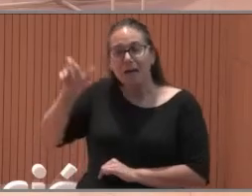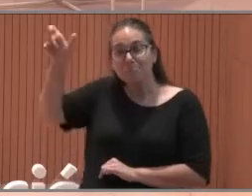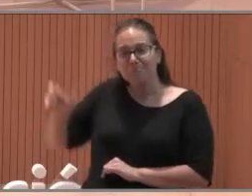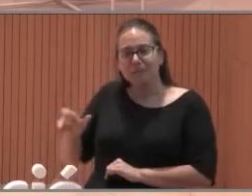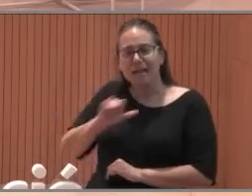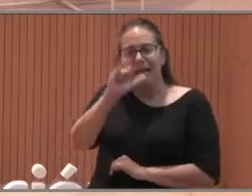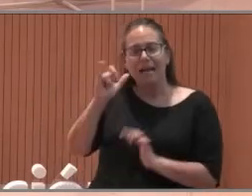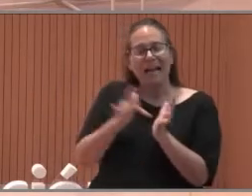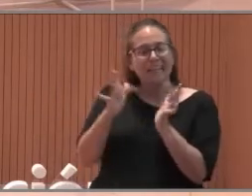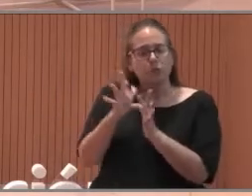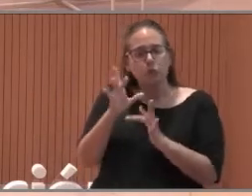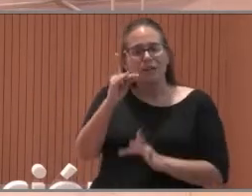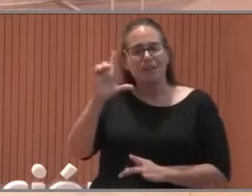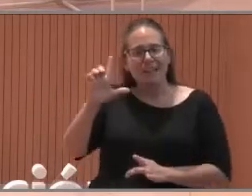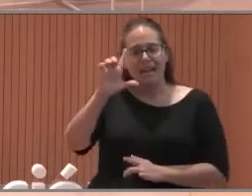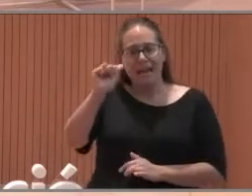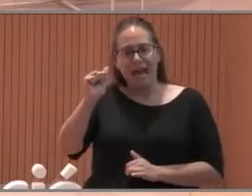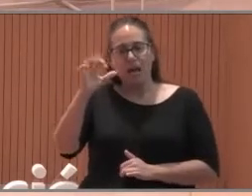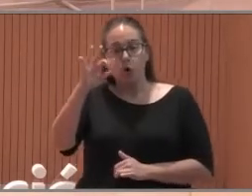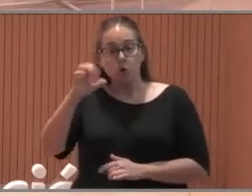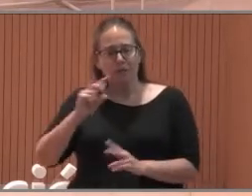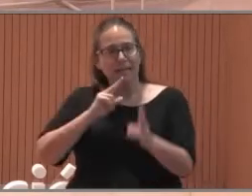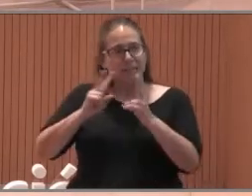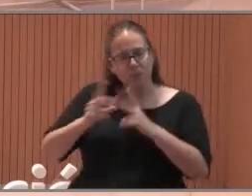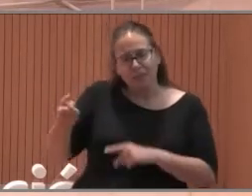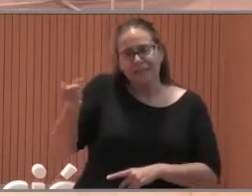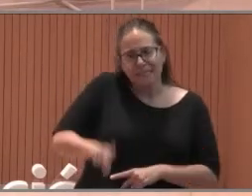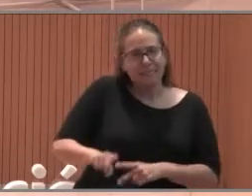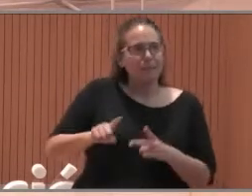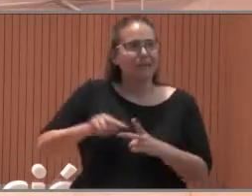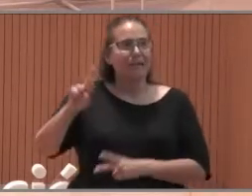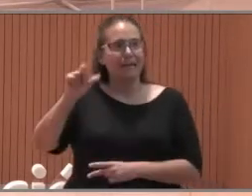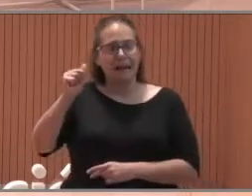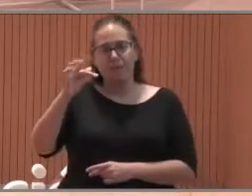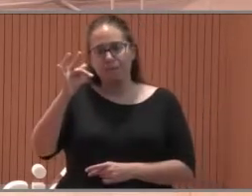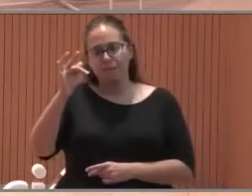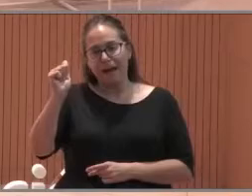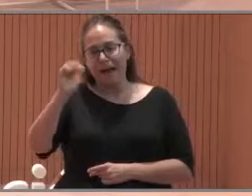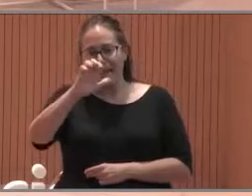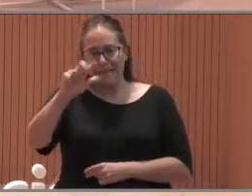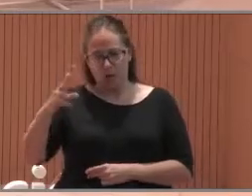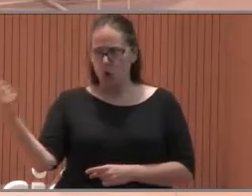Osa Tomás y Rafael Marrón Tundidor, cuando queráis.